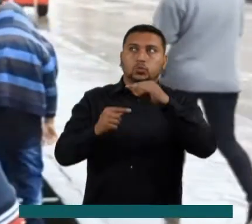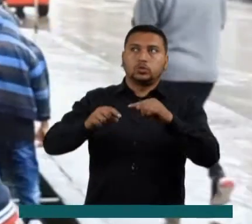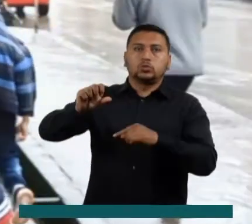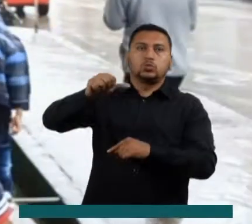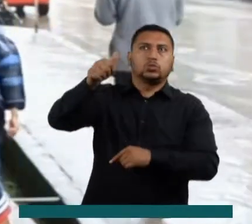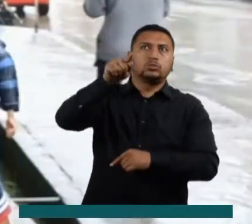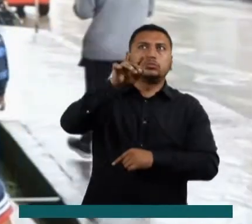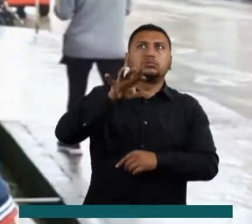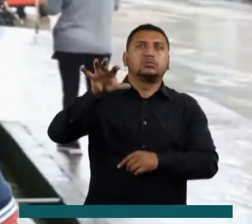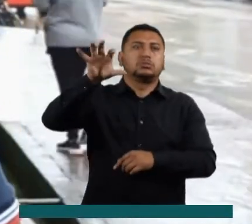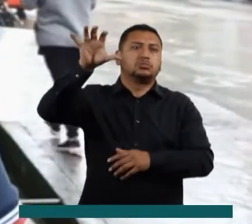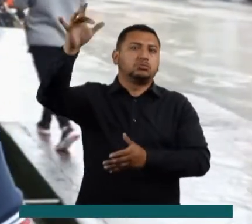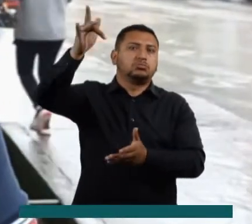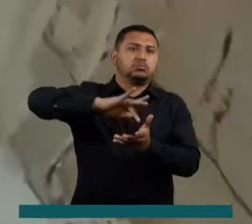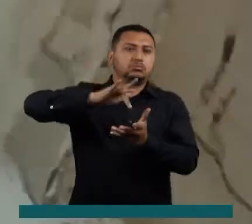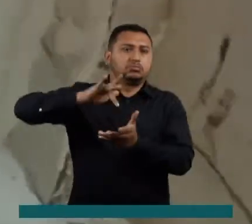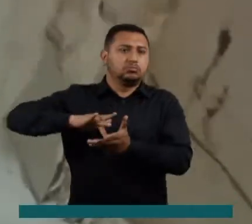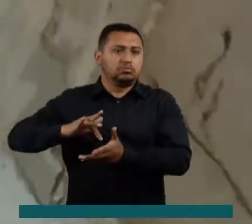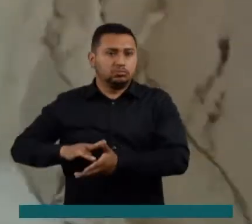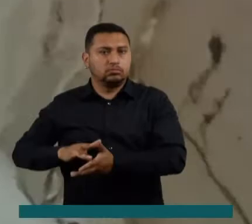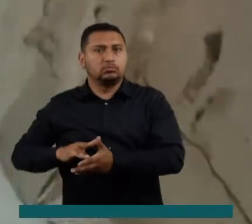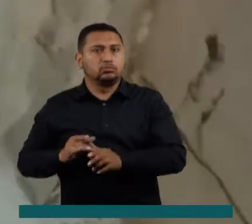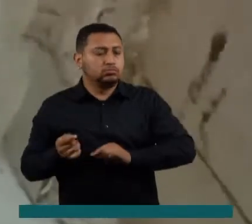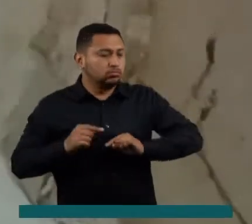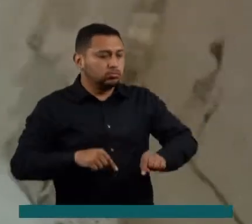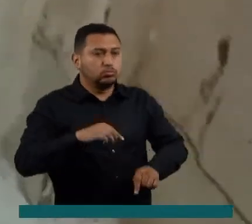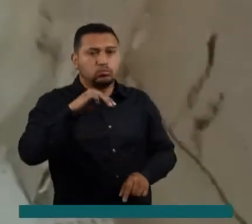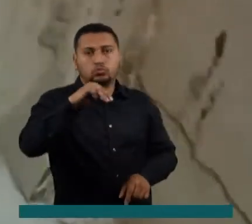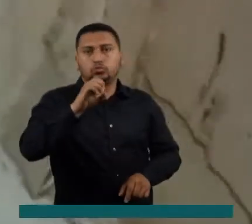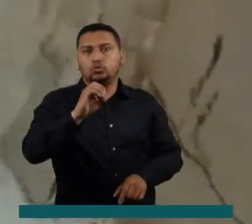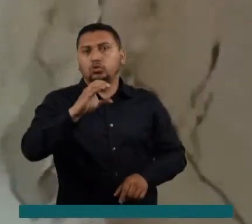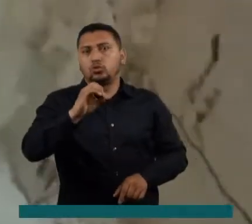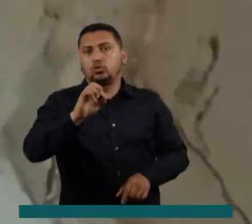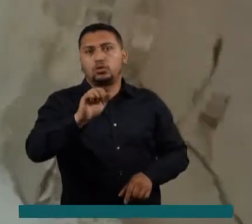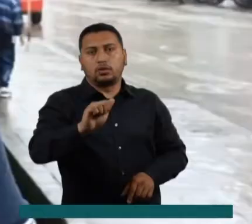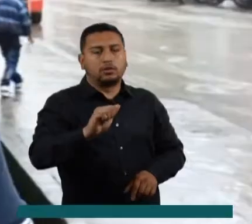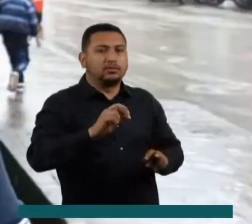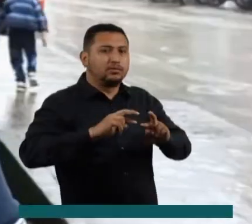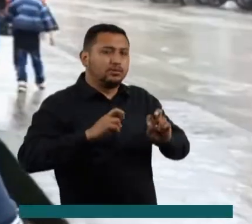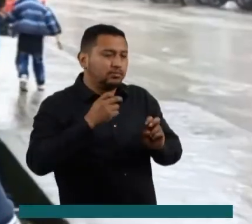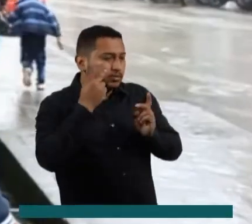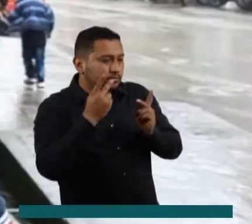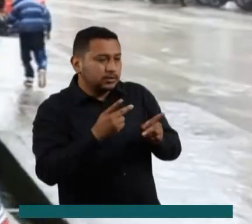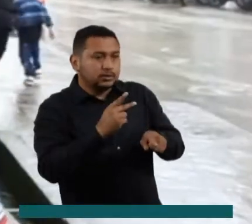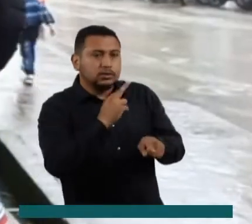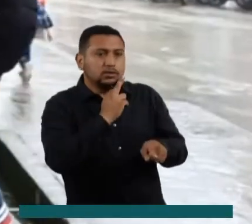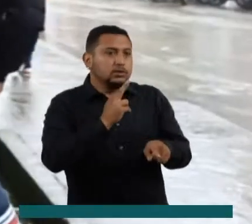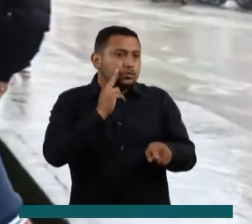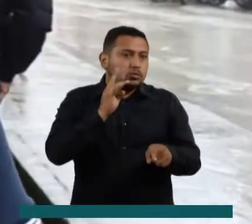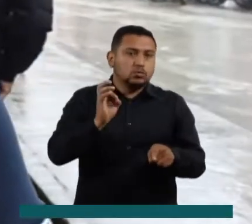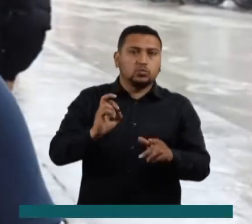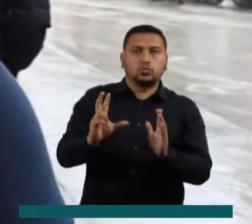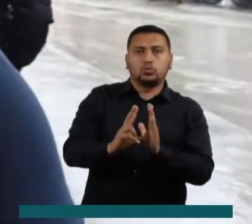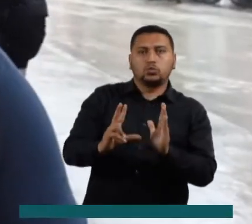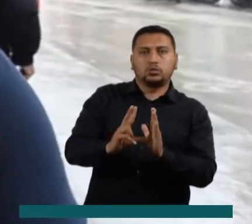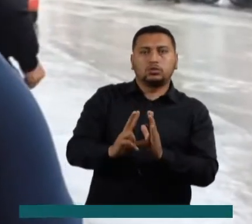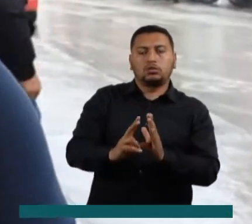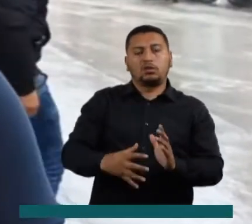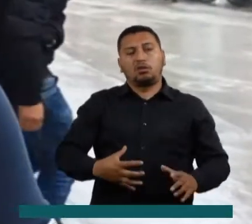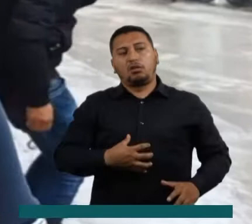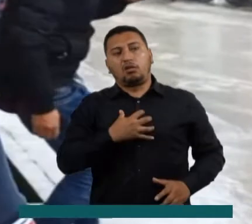turistas o otras personas que vienen de otros sectores vienen aquí a Mocoa y en el tema de restaurantes